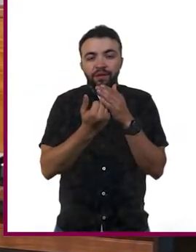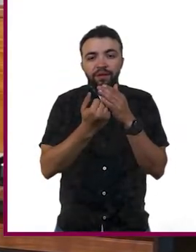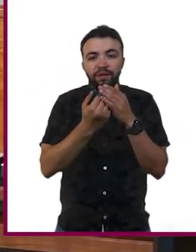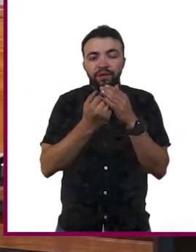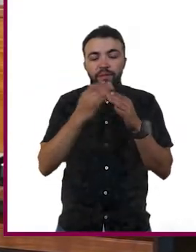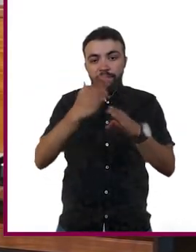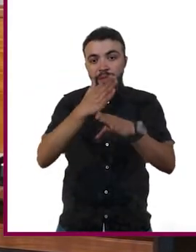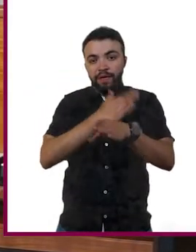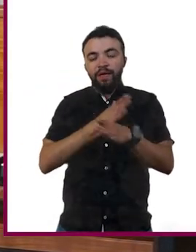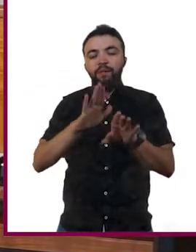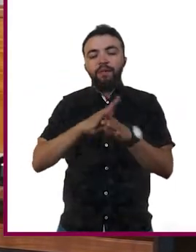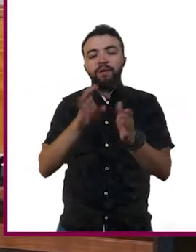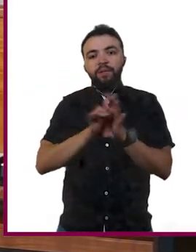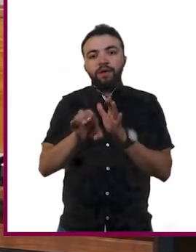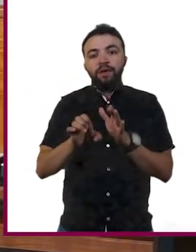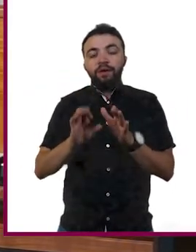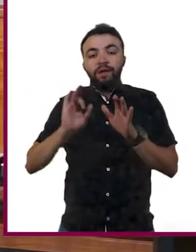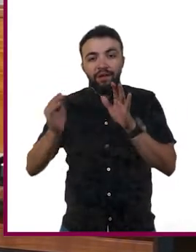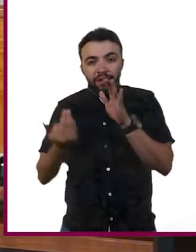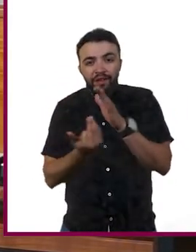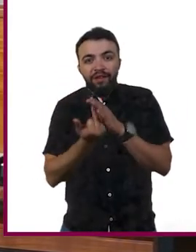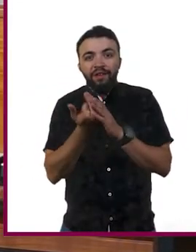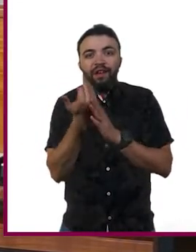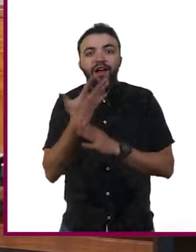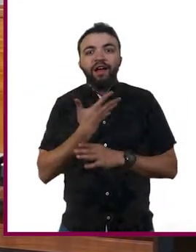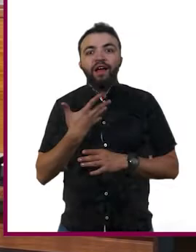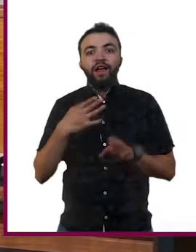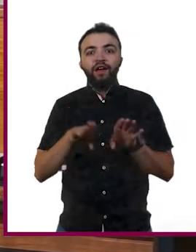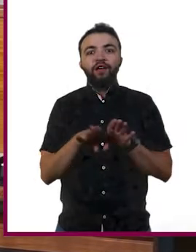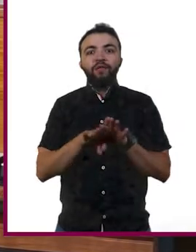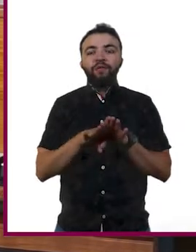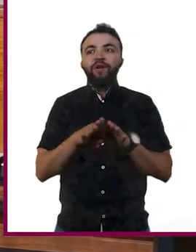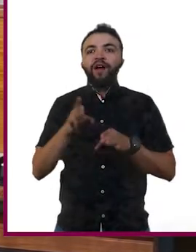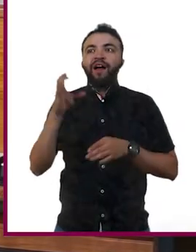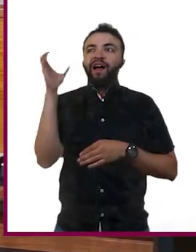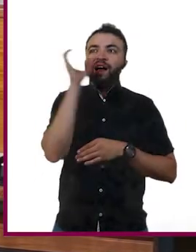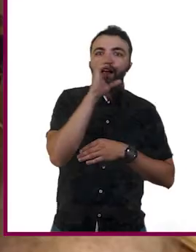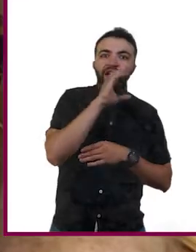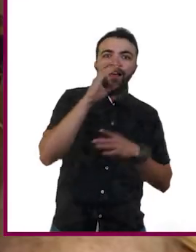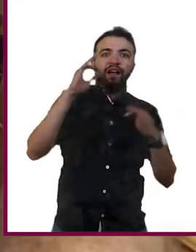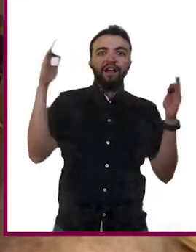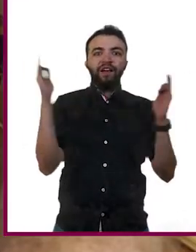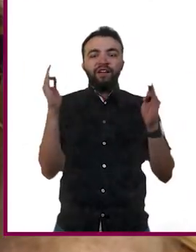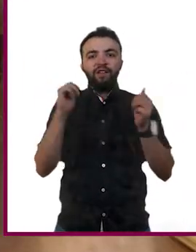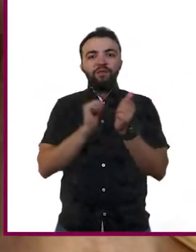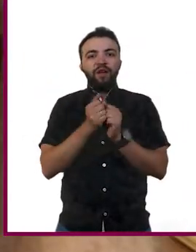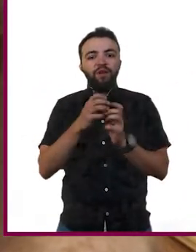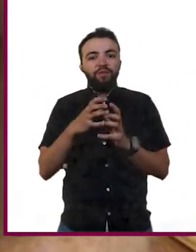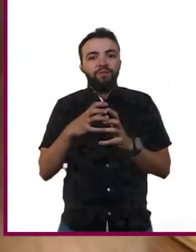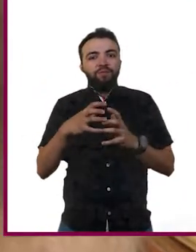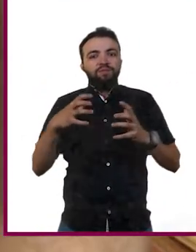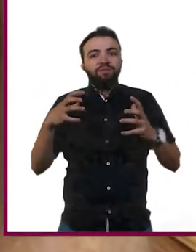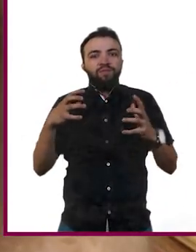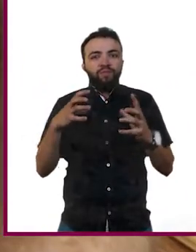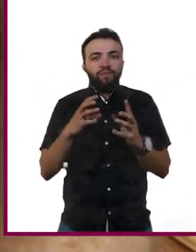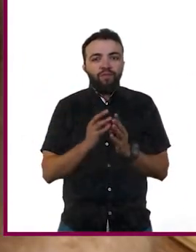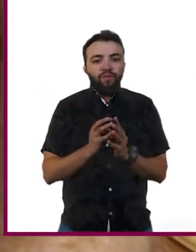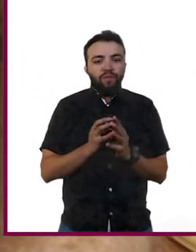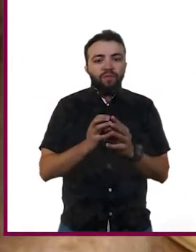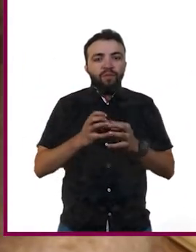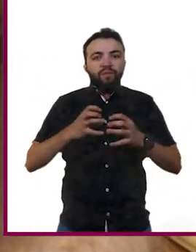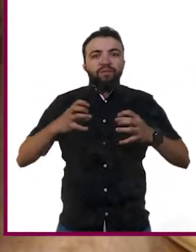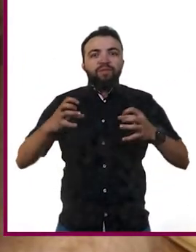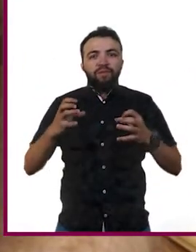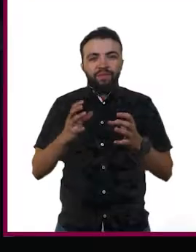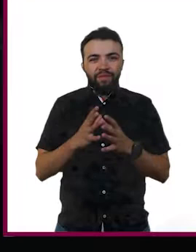se movió. Y bueno, lo típico, por ejemplo, en México, lo típico es que en época de secas se contrae el instrumento y